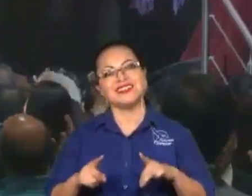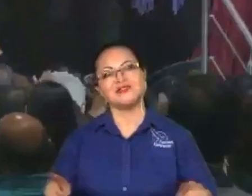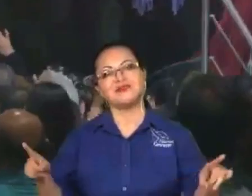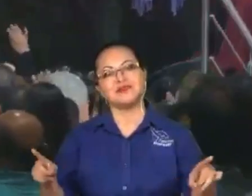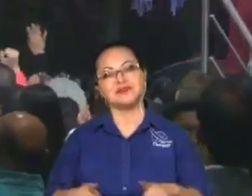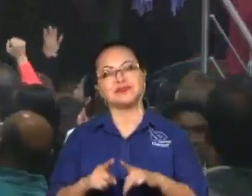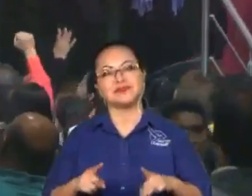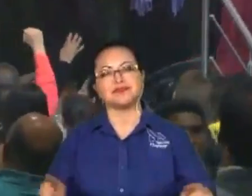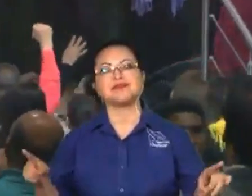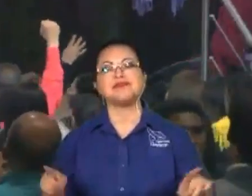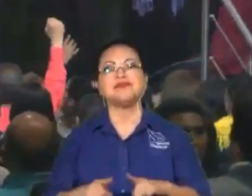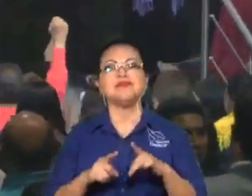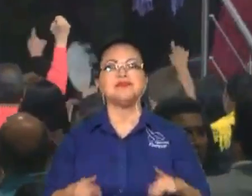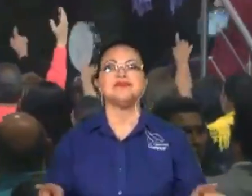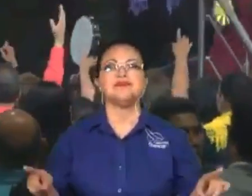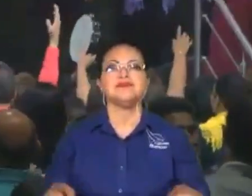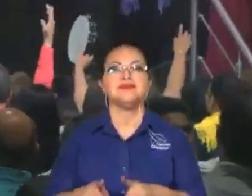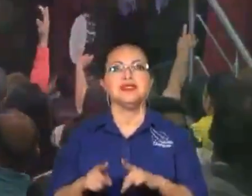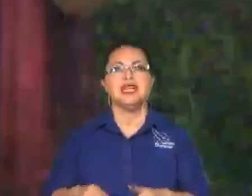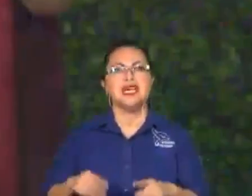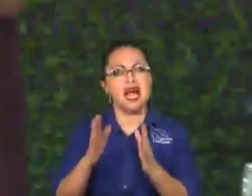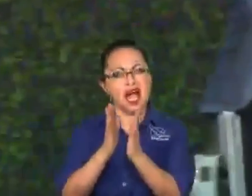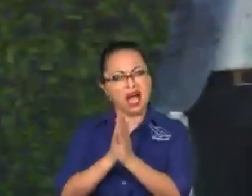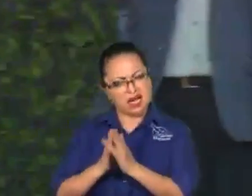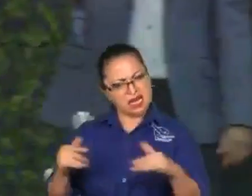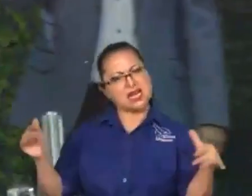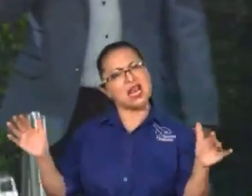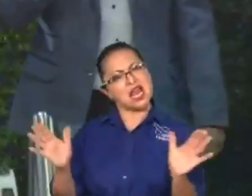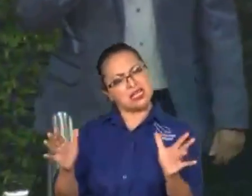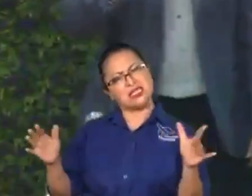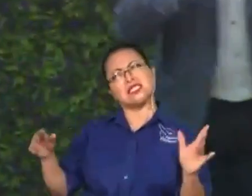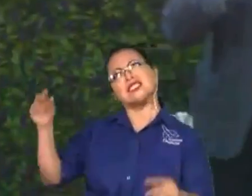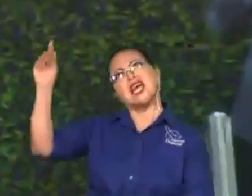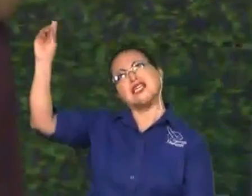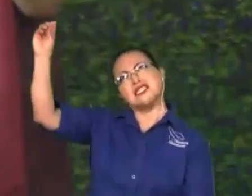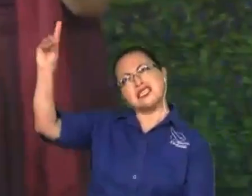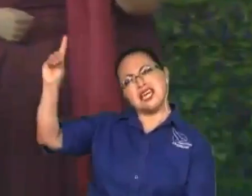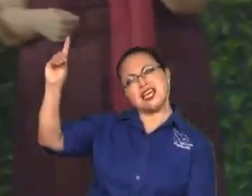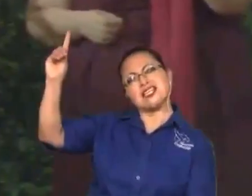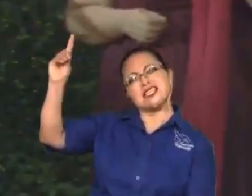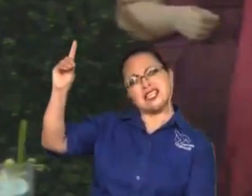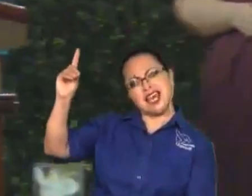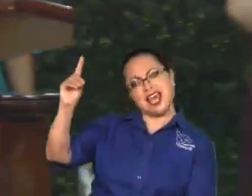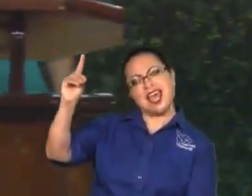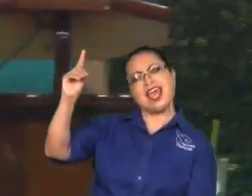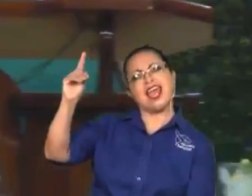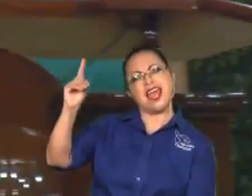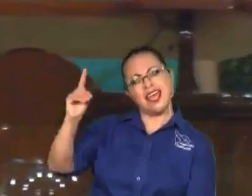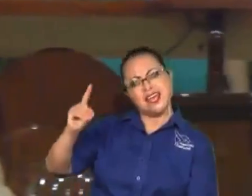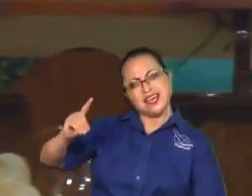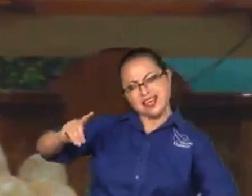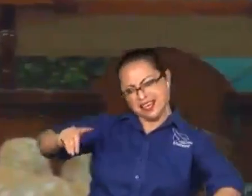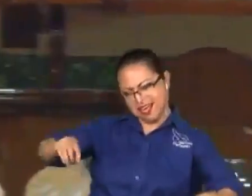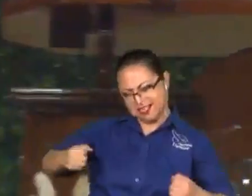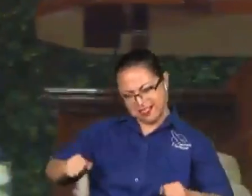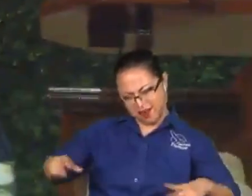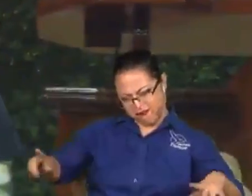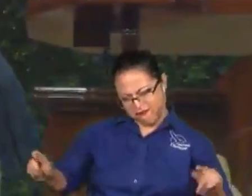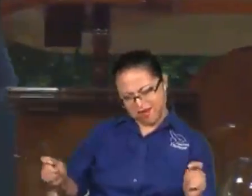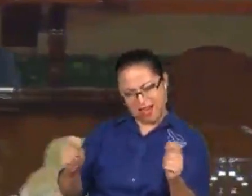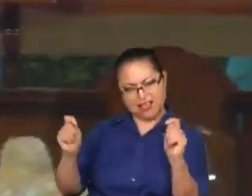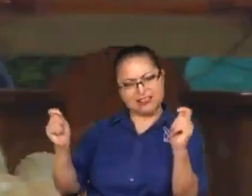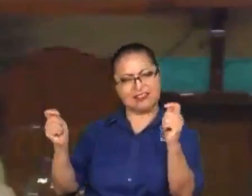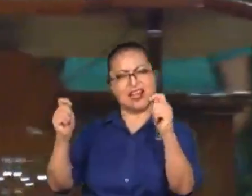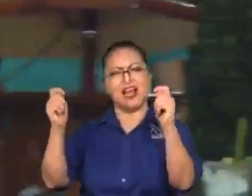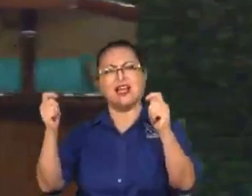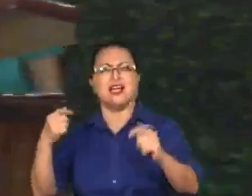Canta. Que ángeles bajaron con nosotros, festejaron.